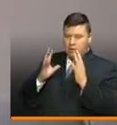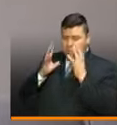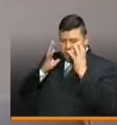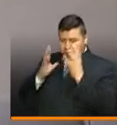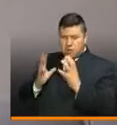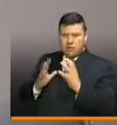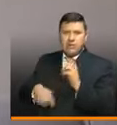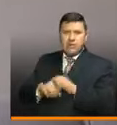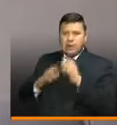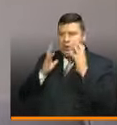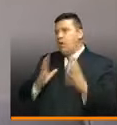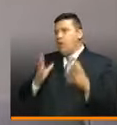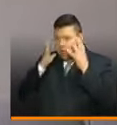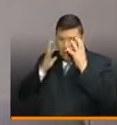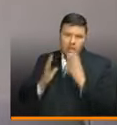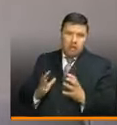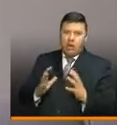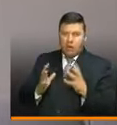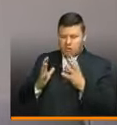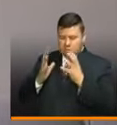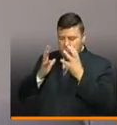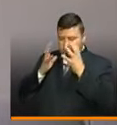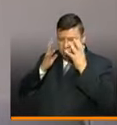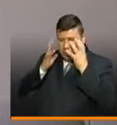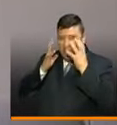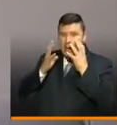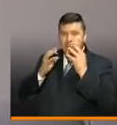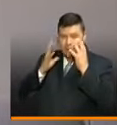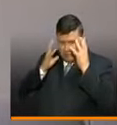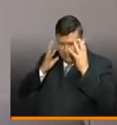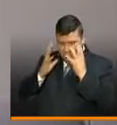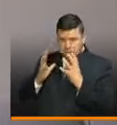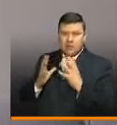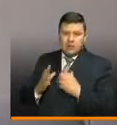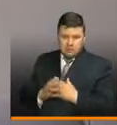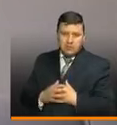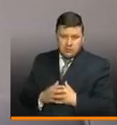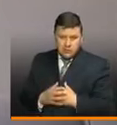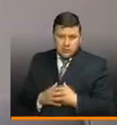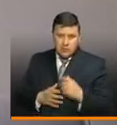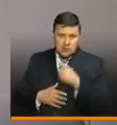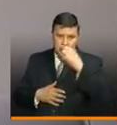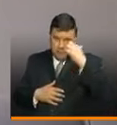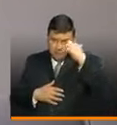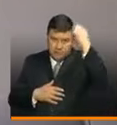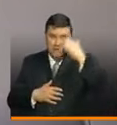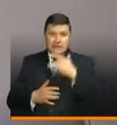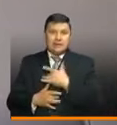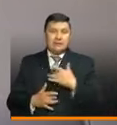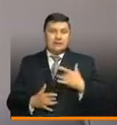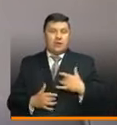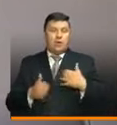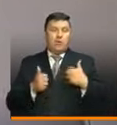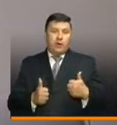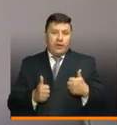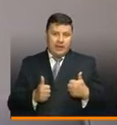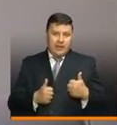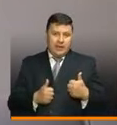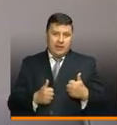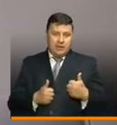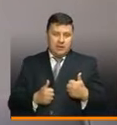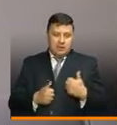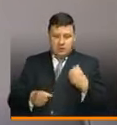lo menos posible este dispositivo, pues para que los profesionales de la salud puedan hacer